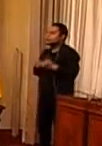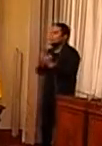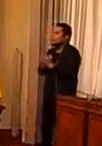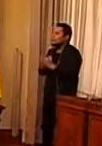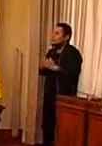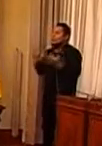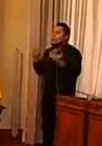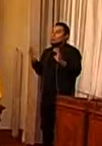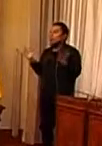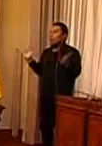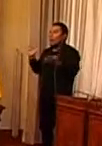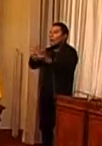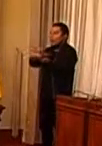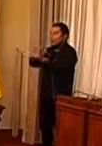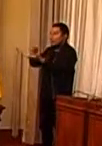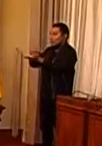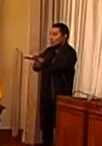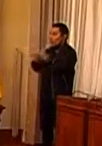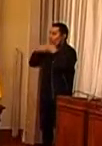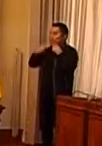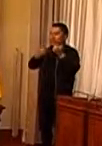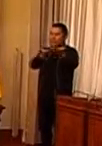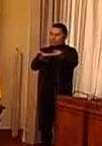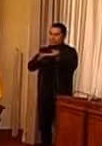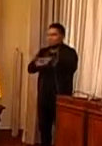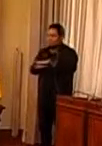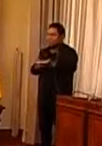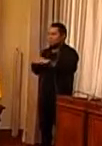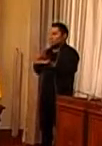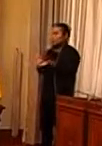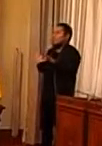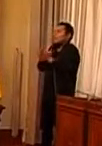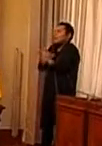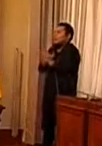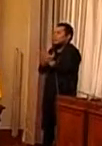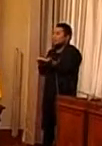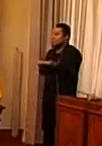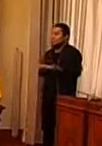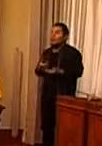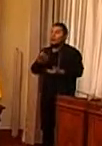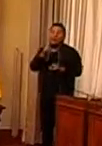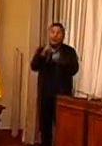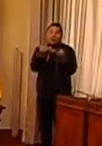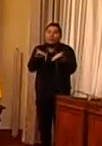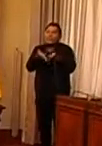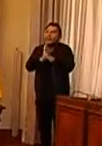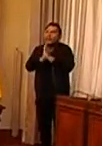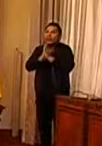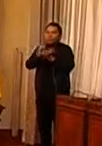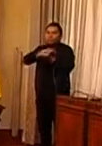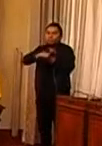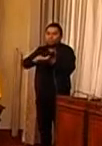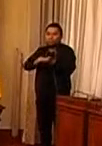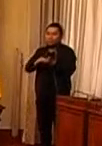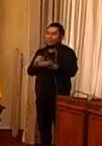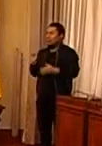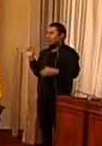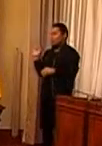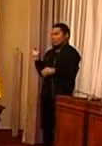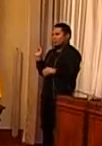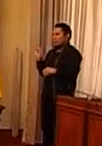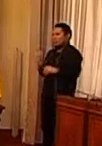ningún documento en la Secretaría General que dar cuenta al Consejo Municipal. ¿Algún pedido por escrito? Ningún pedido, señor